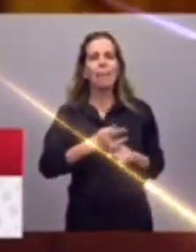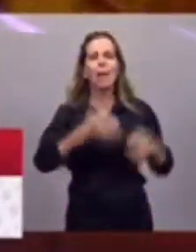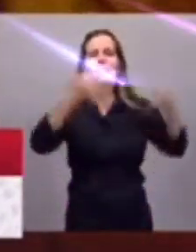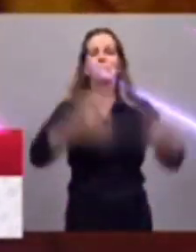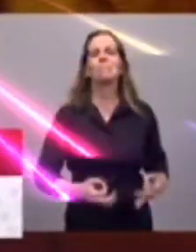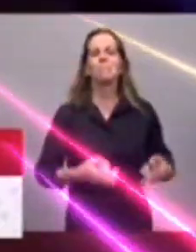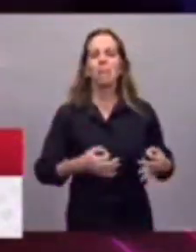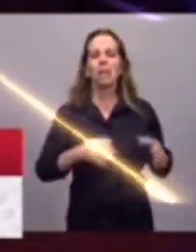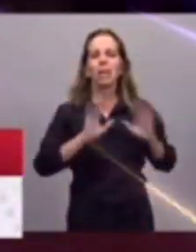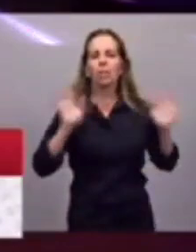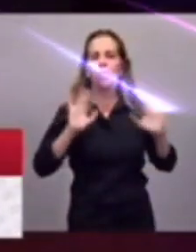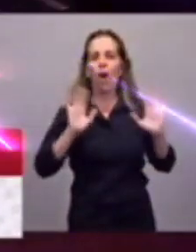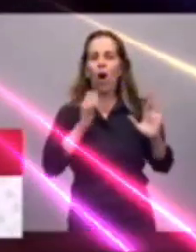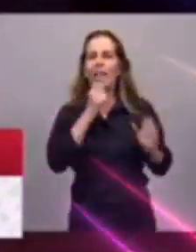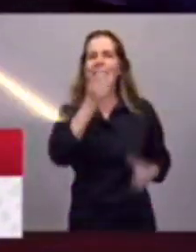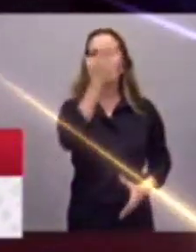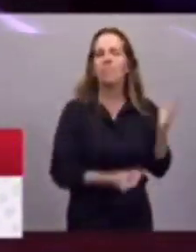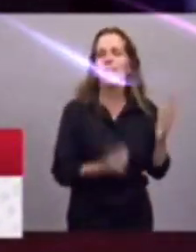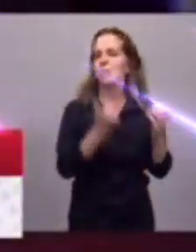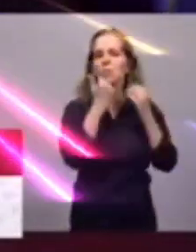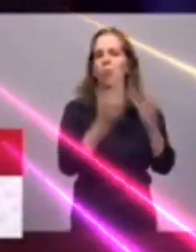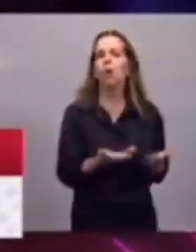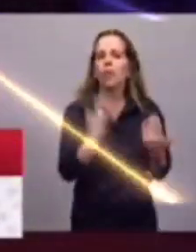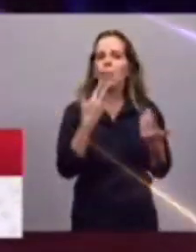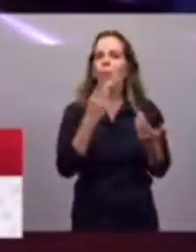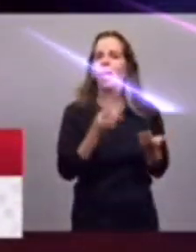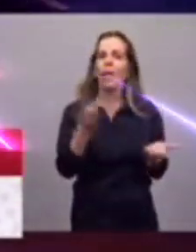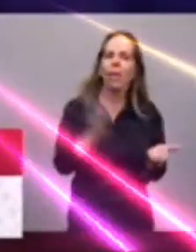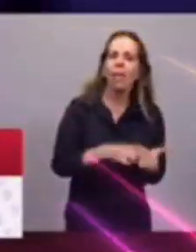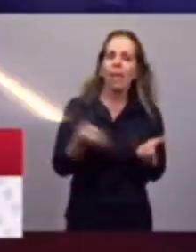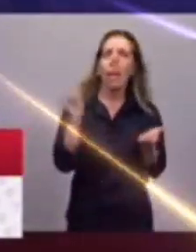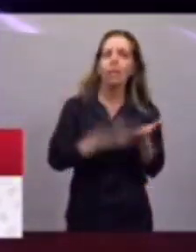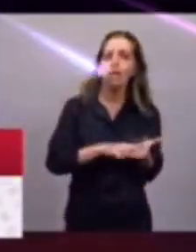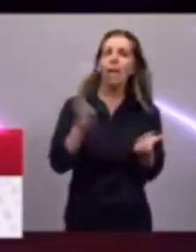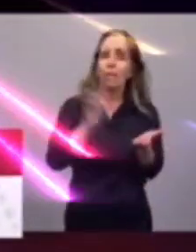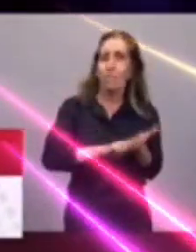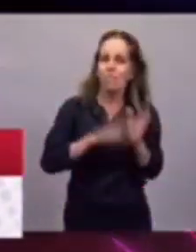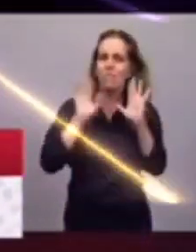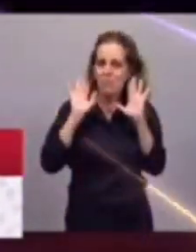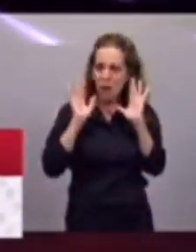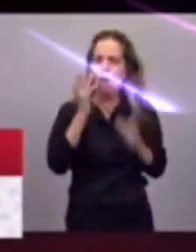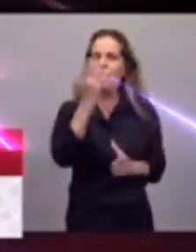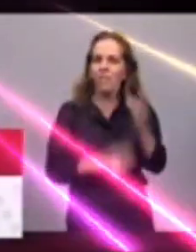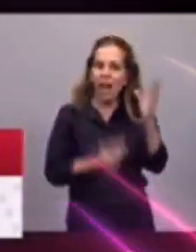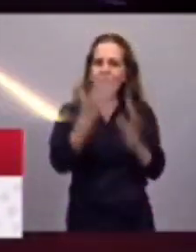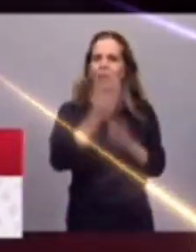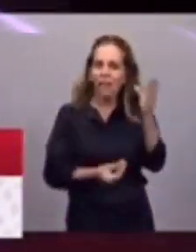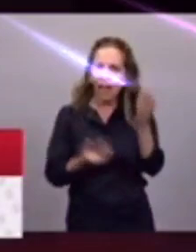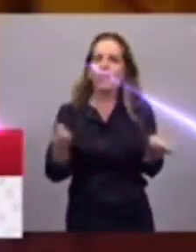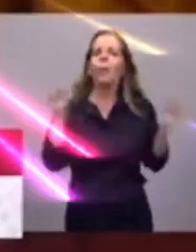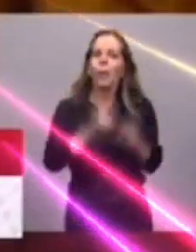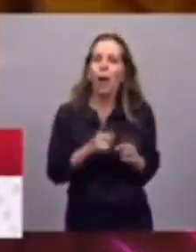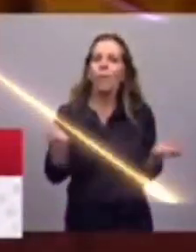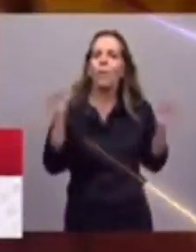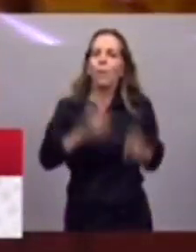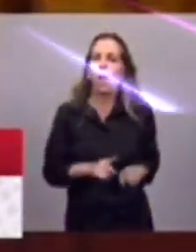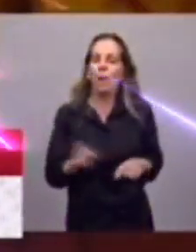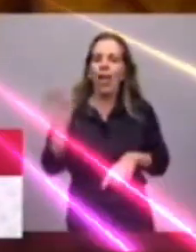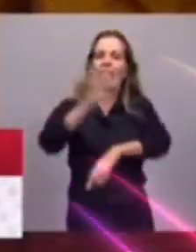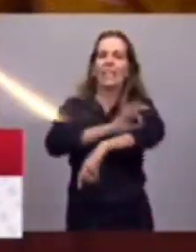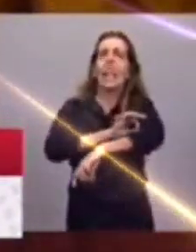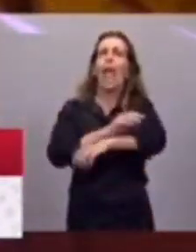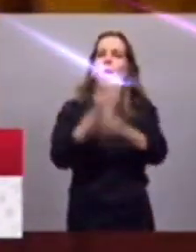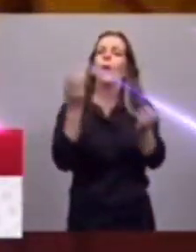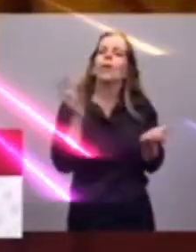pie, sino en la capacidad de caerse y de volver a levantarse y de volver a empezar otra